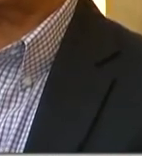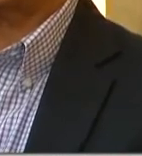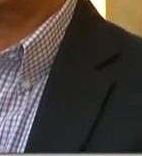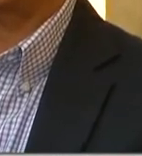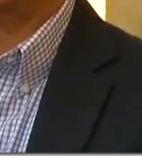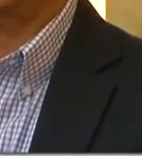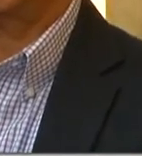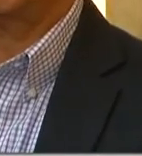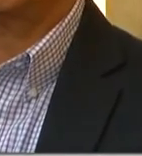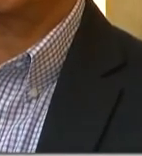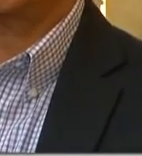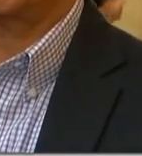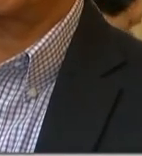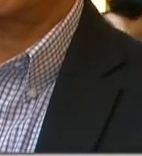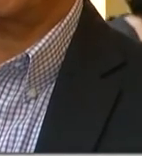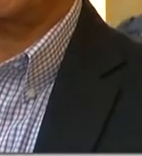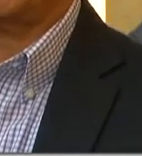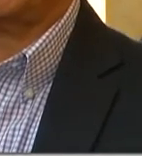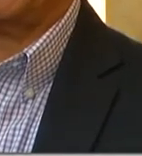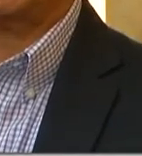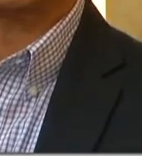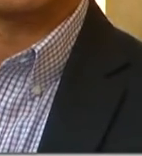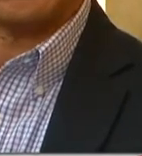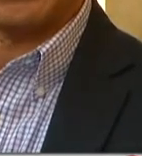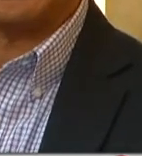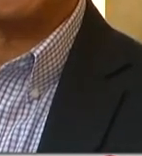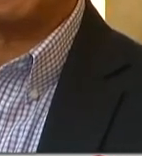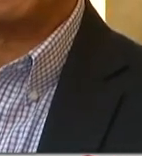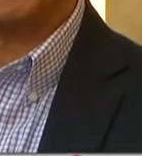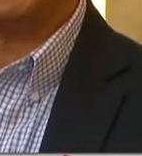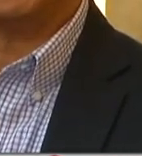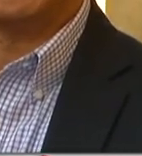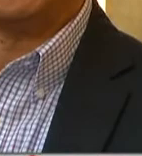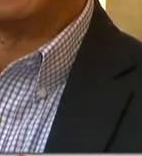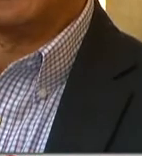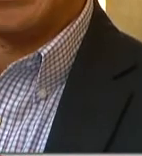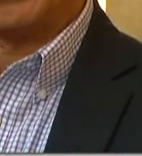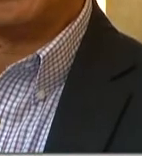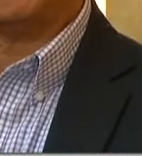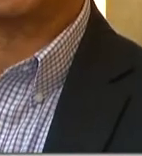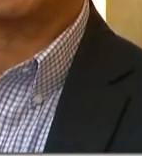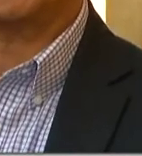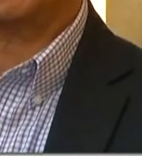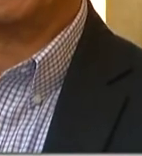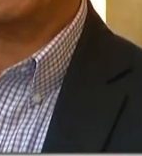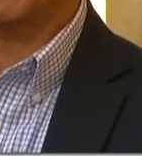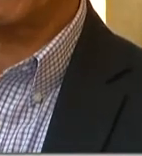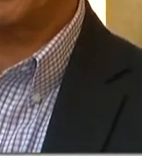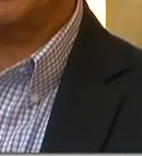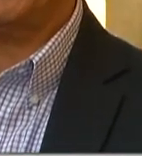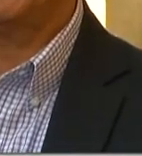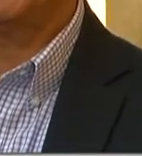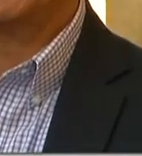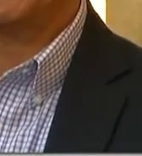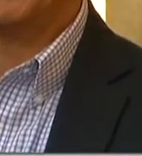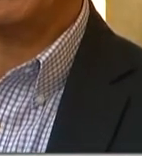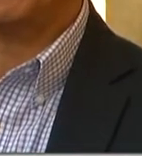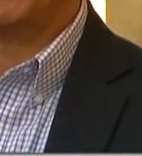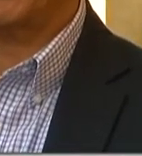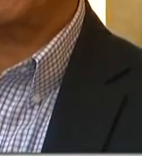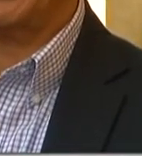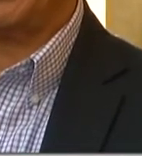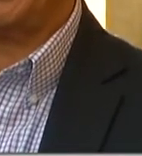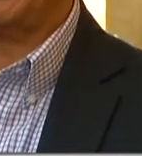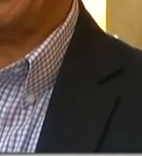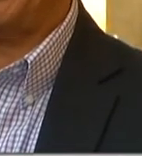Acercar a la población, sobre todo a gente interesada en el tema, a estudiantes de gastronomía, que vean